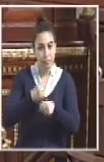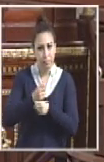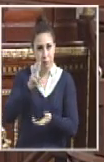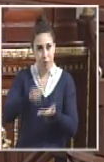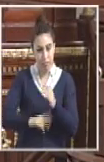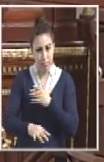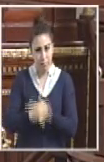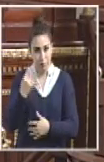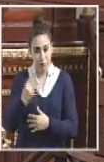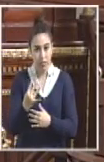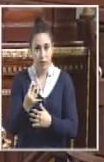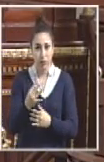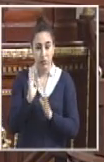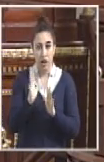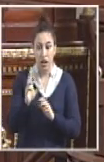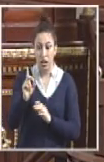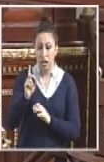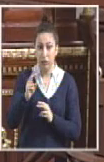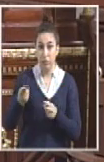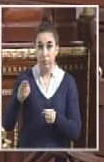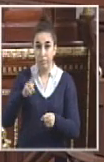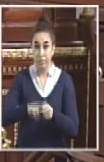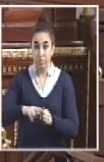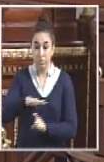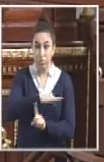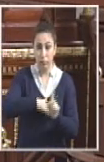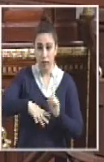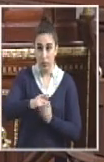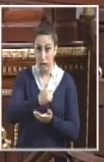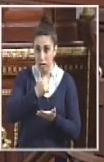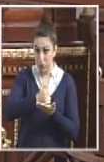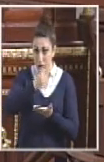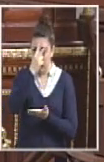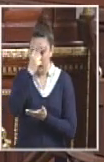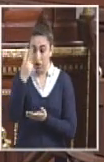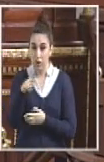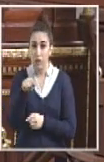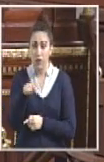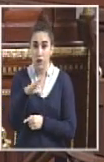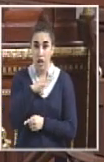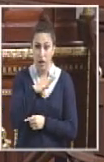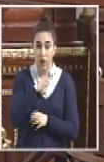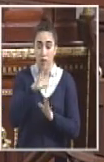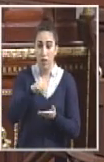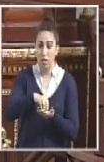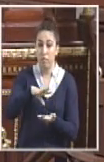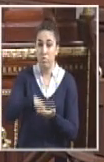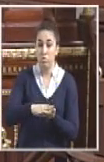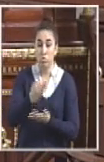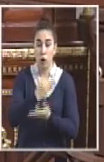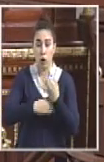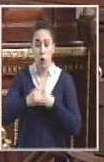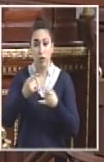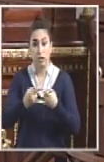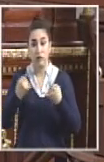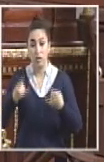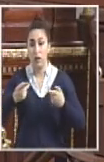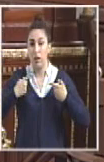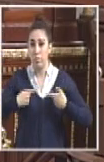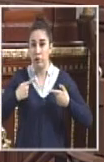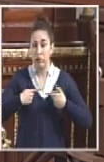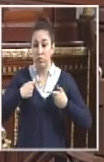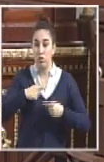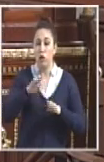que ya los 30 hospitales de la red de la Ciudad de México se encontraban digitalizados. Había el expediente